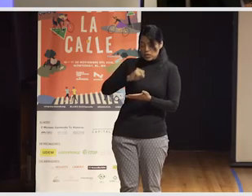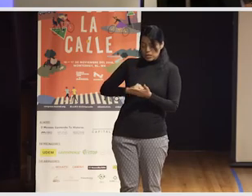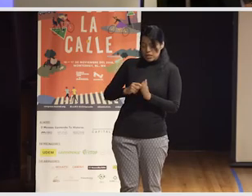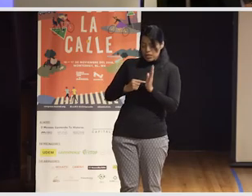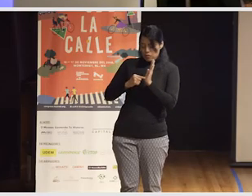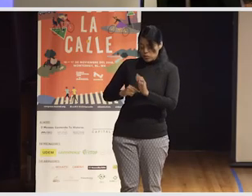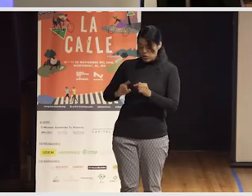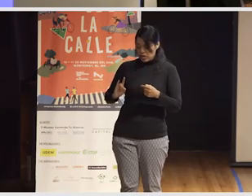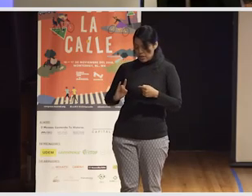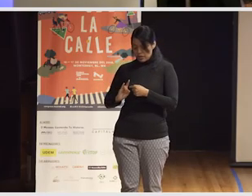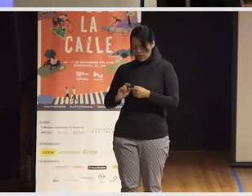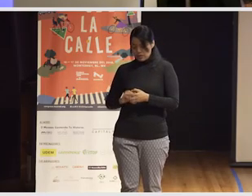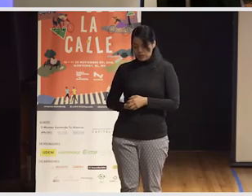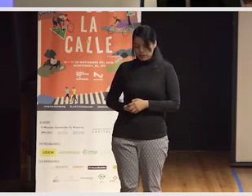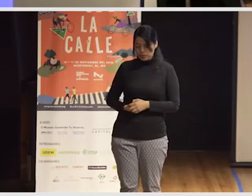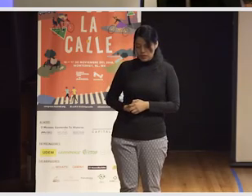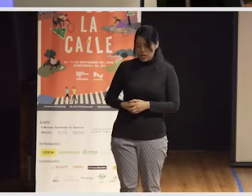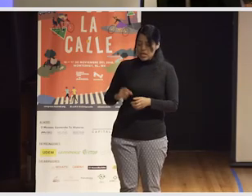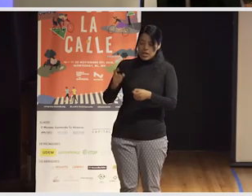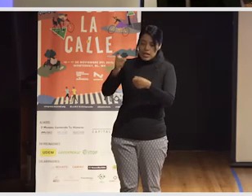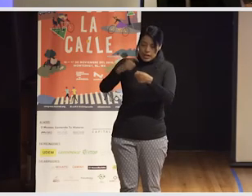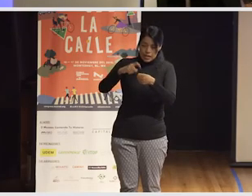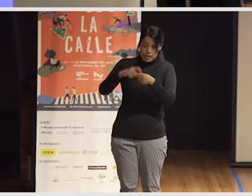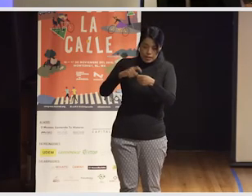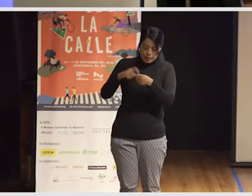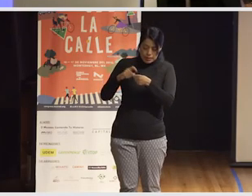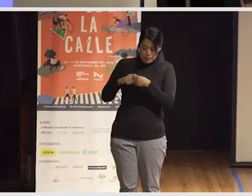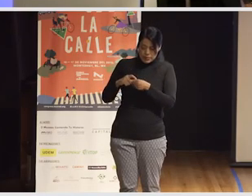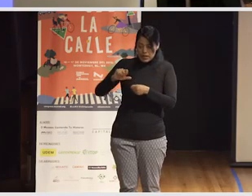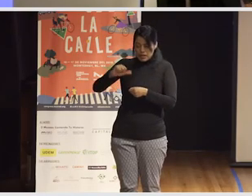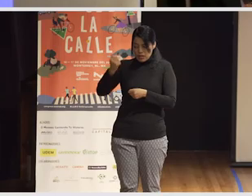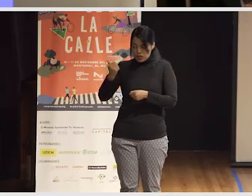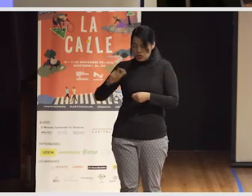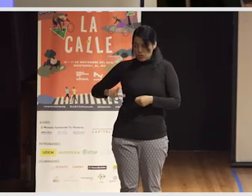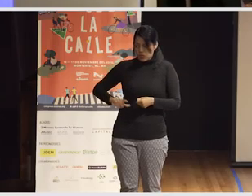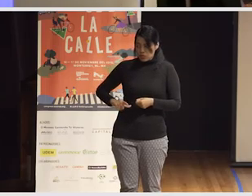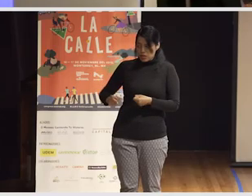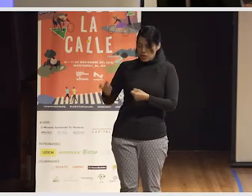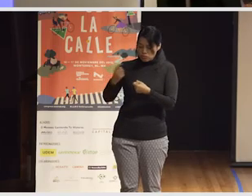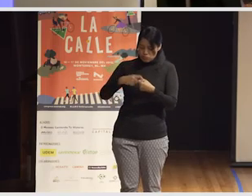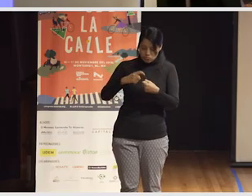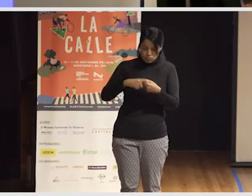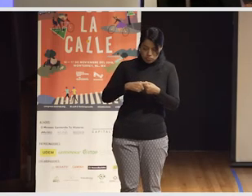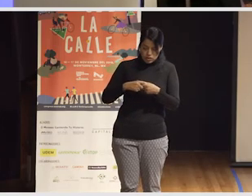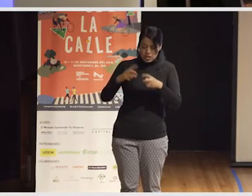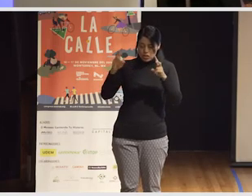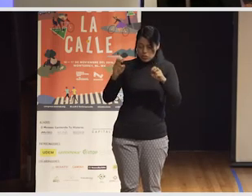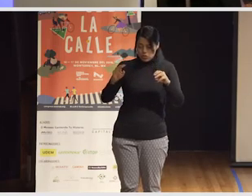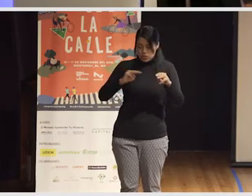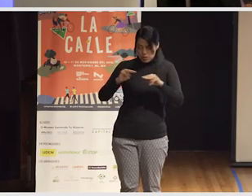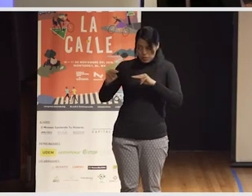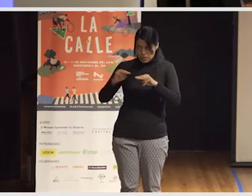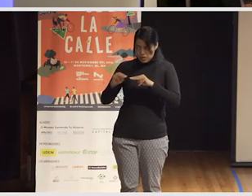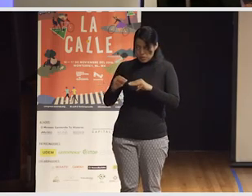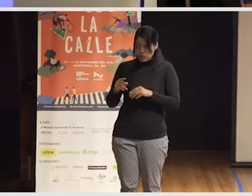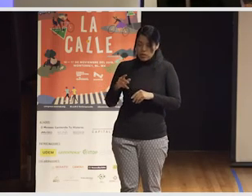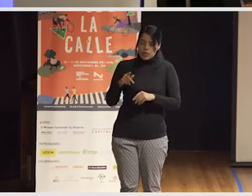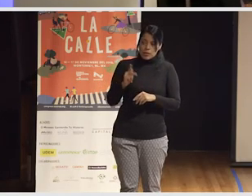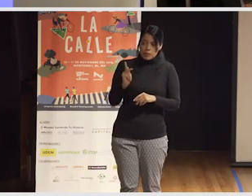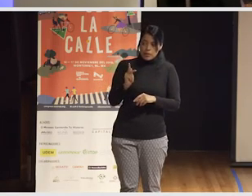funcionarios a sumarse y estar en este tipo de espacios yo creo que no nada más en los temas de movilidad es que los funcionarios